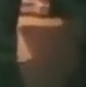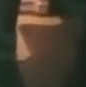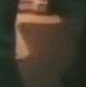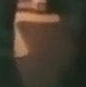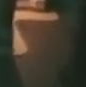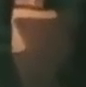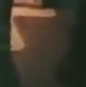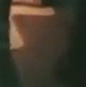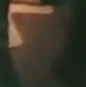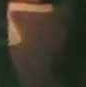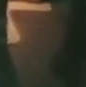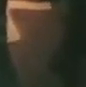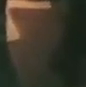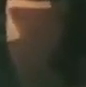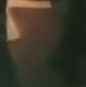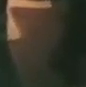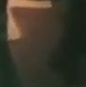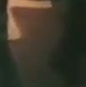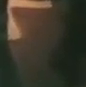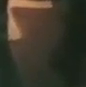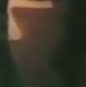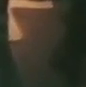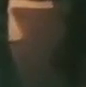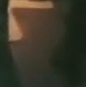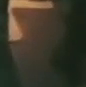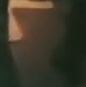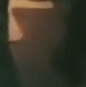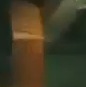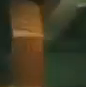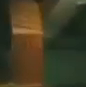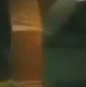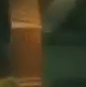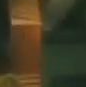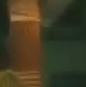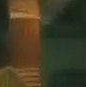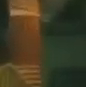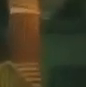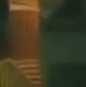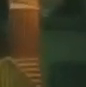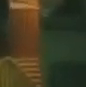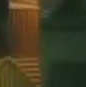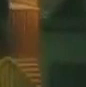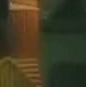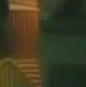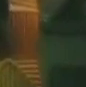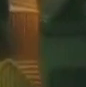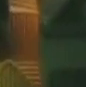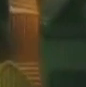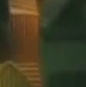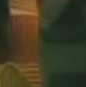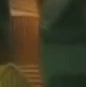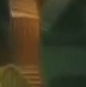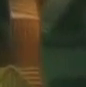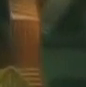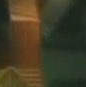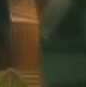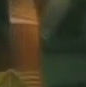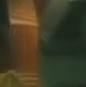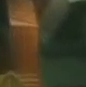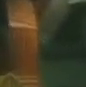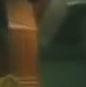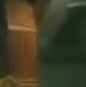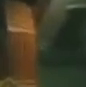una importante reunión bilateral, reunión de trabajo para repasar el mapa de cooperación con el presidente constitucional de la República